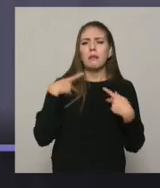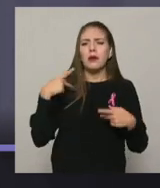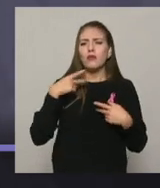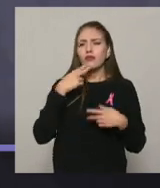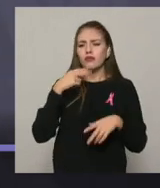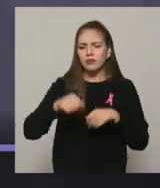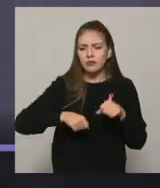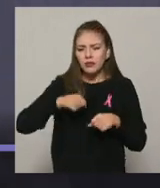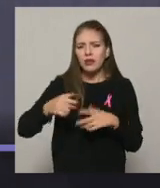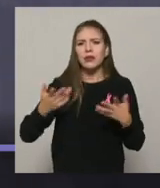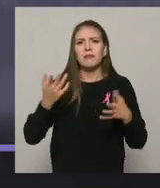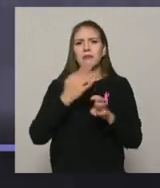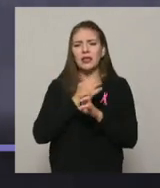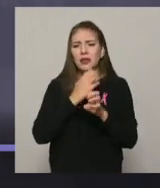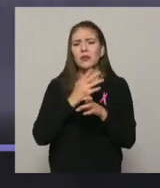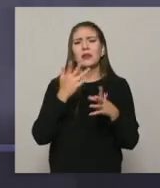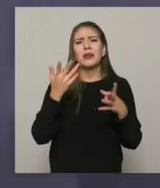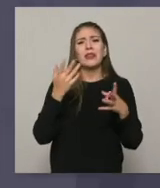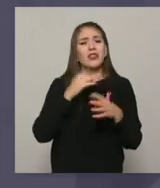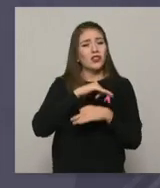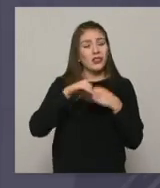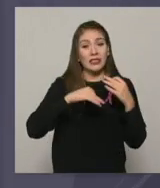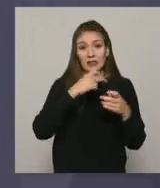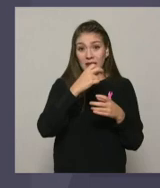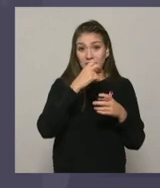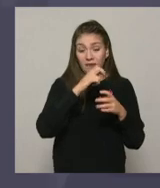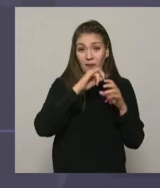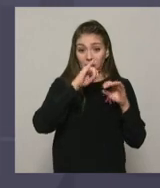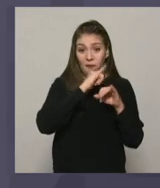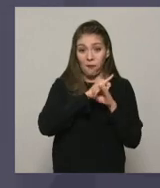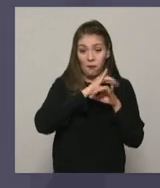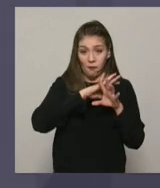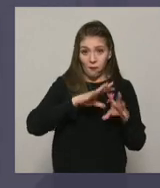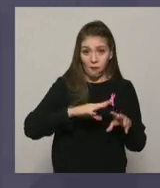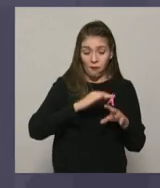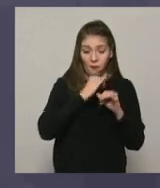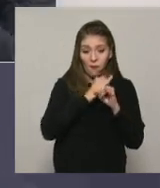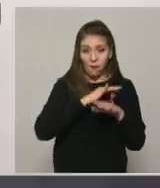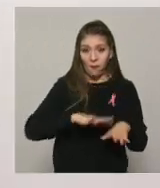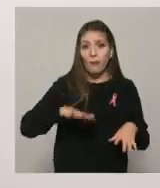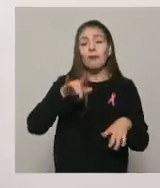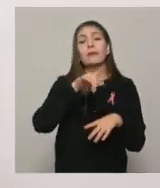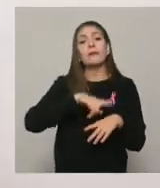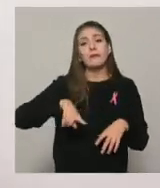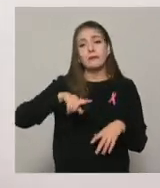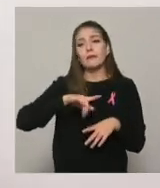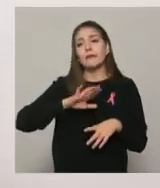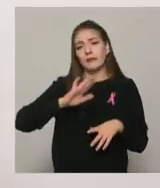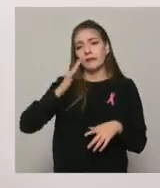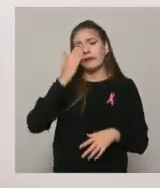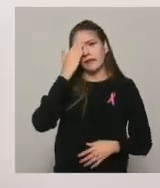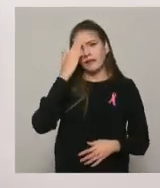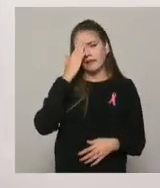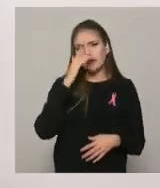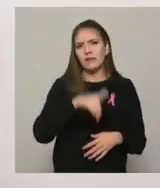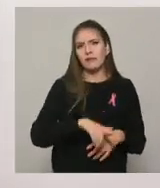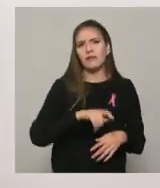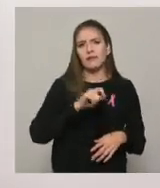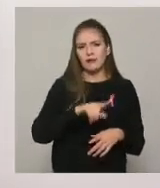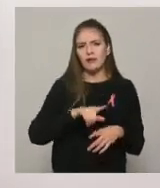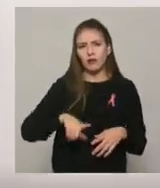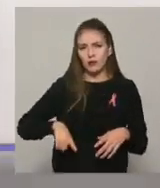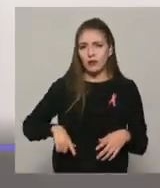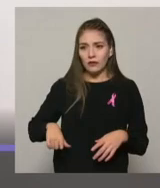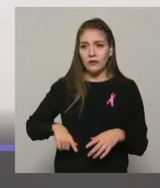está usando Metrobús, quién está... Esa información entiendo que ya la conoce aquí, por ejemplo, el actual gobierno de la